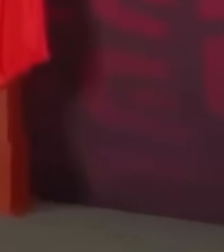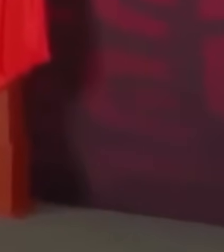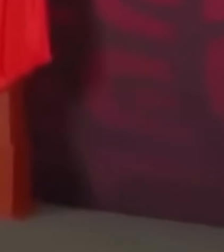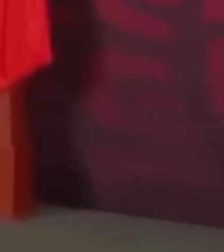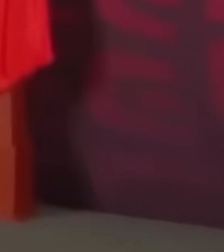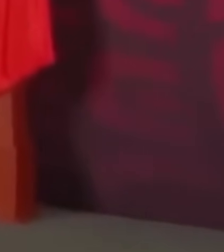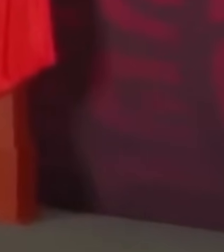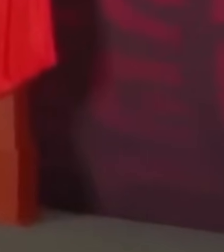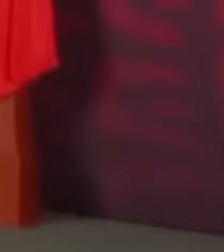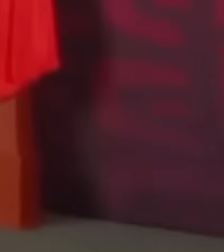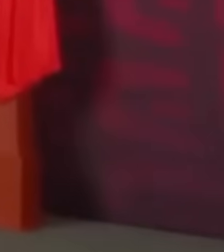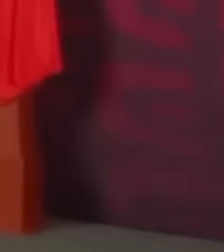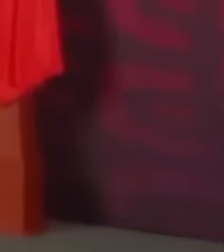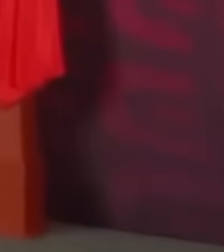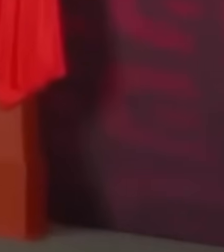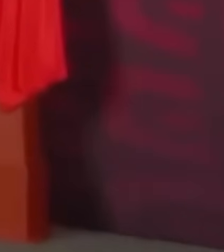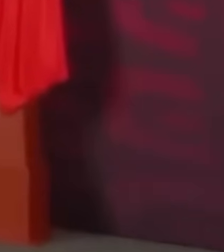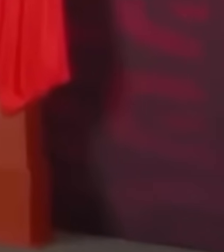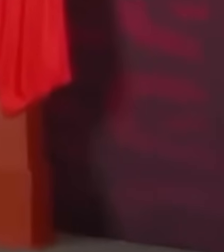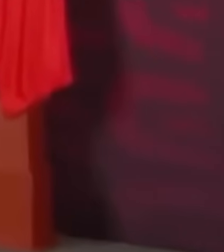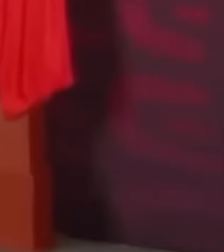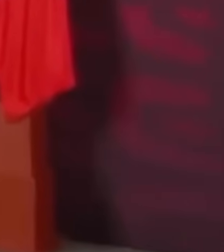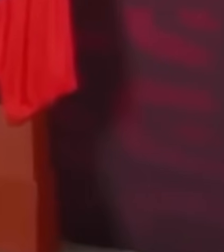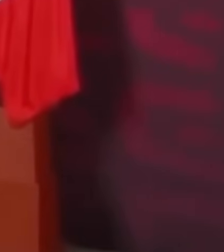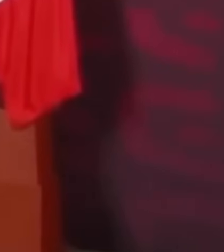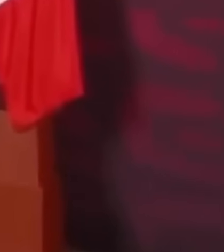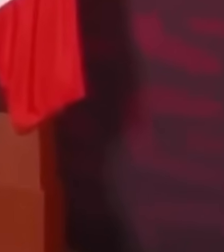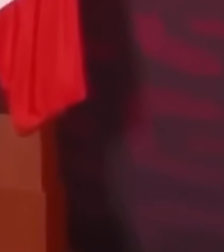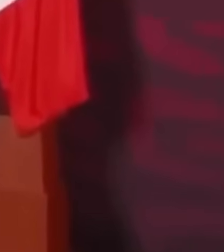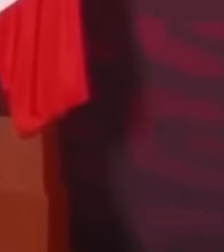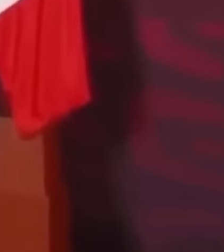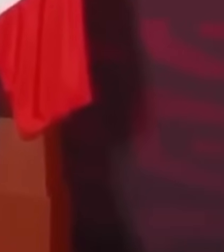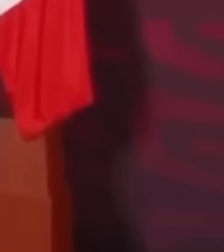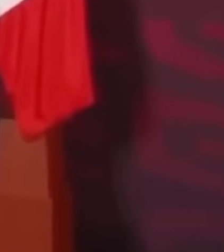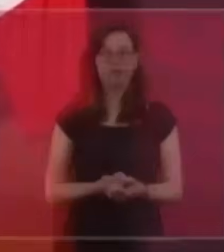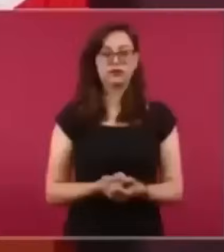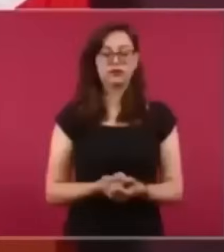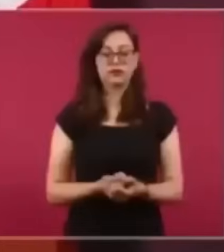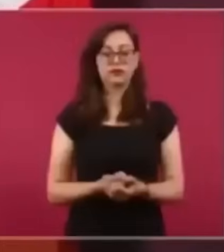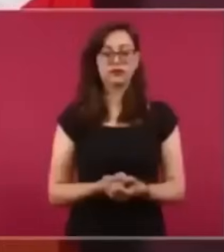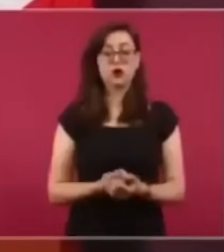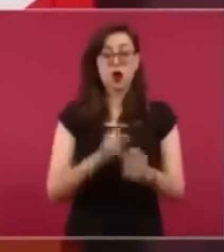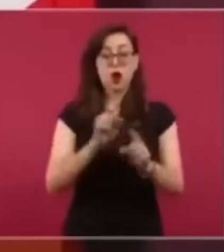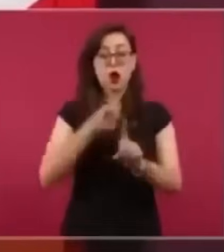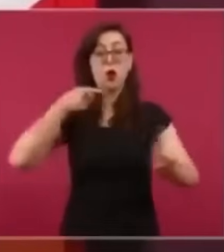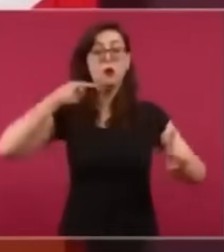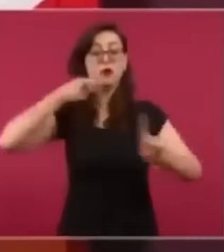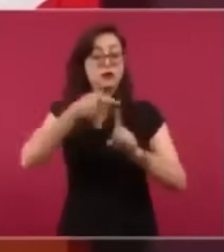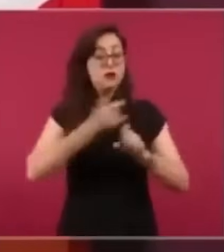movimientos, operaciones de la delincuencia organizada. Ese es el propósito,